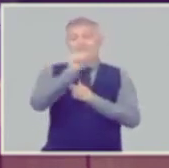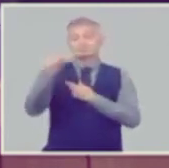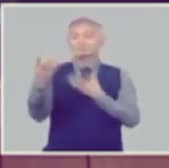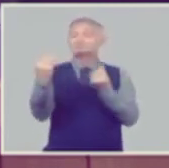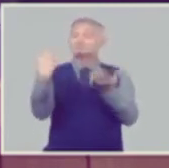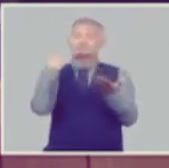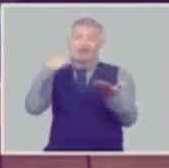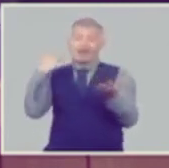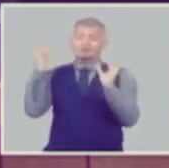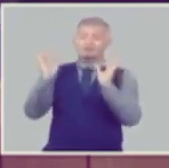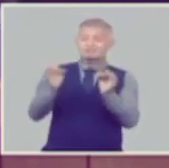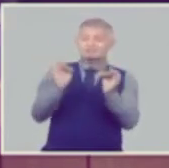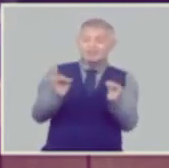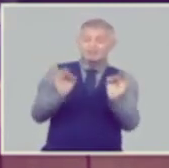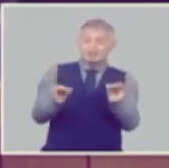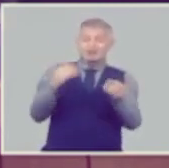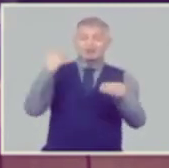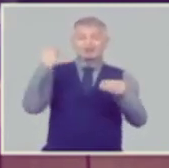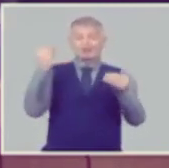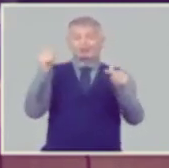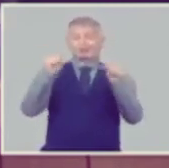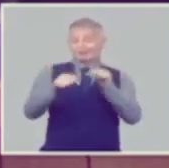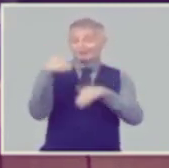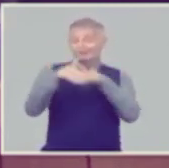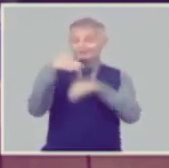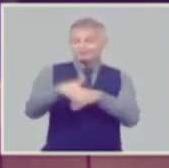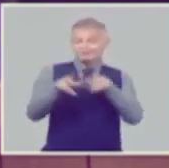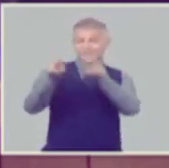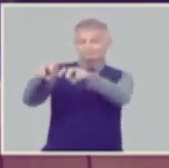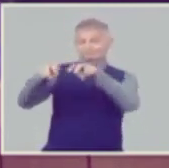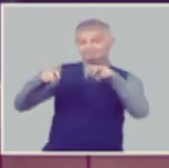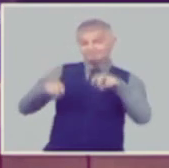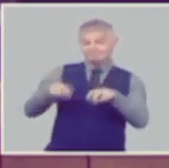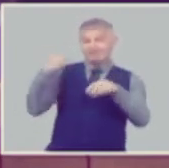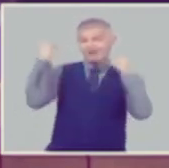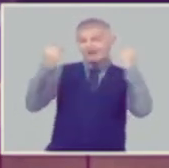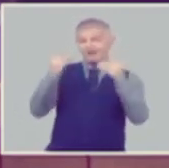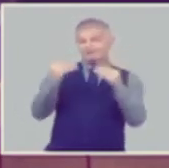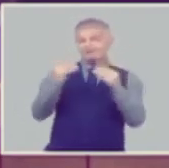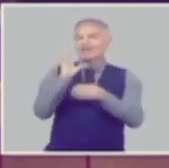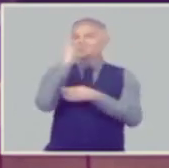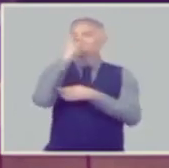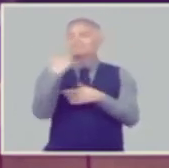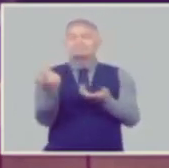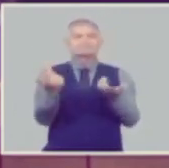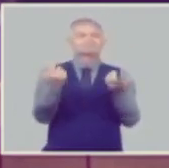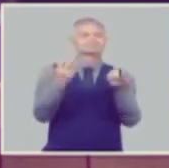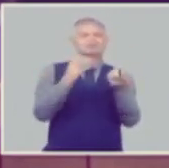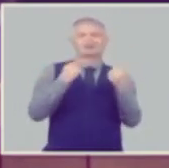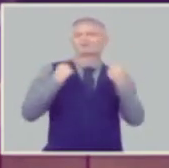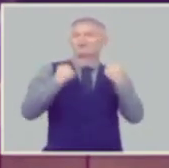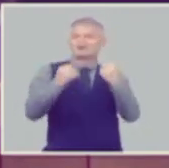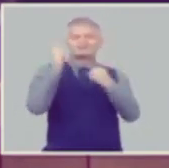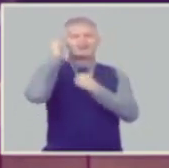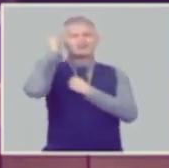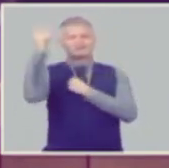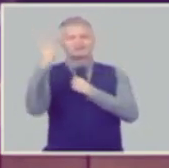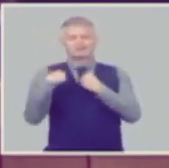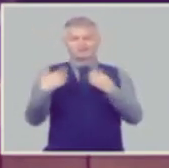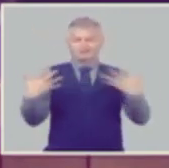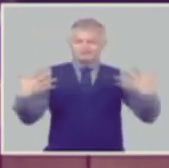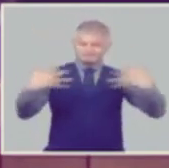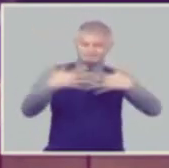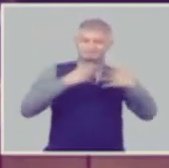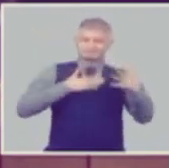años le incorporaron a los análisis y debates del Parlamento la belleza y la fuerza de las ideas que tejen la nacionalidad